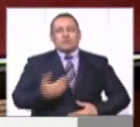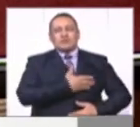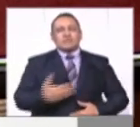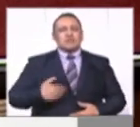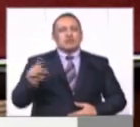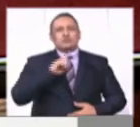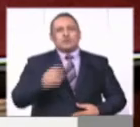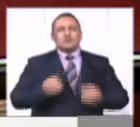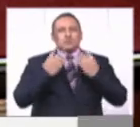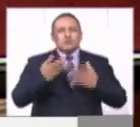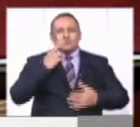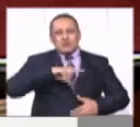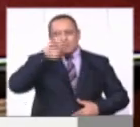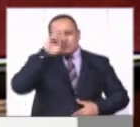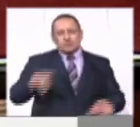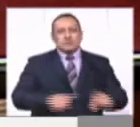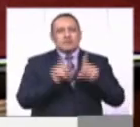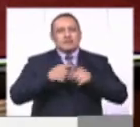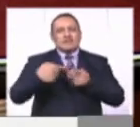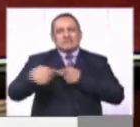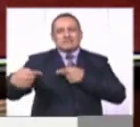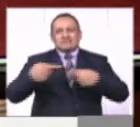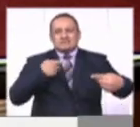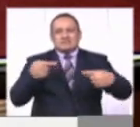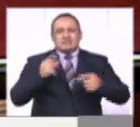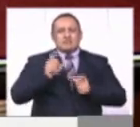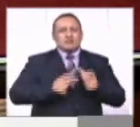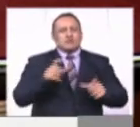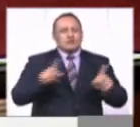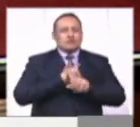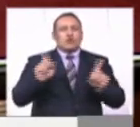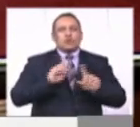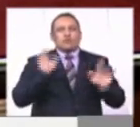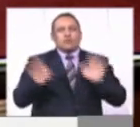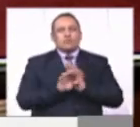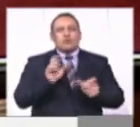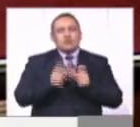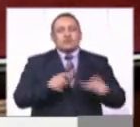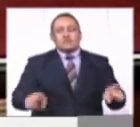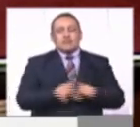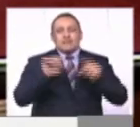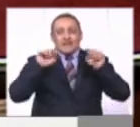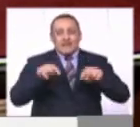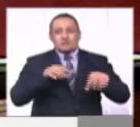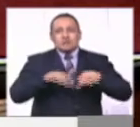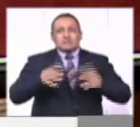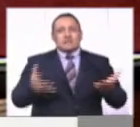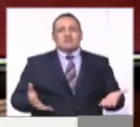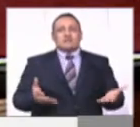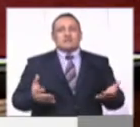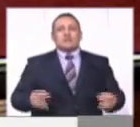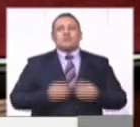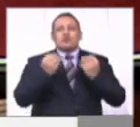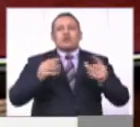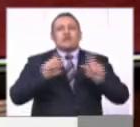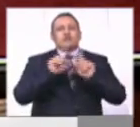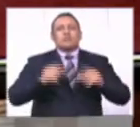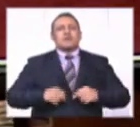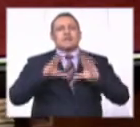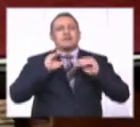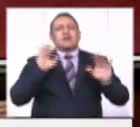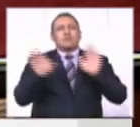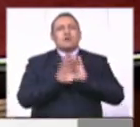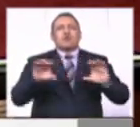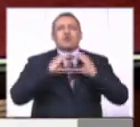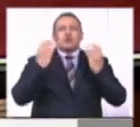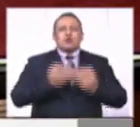bueno para una nación que se divida la gente que se divida la población Y eso hicieron porque no pueden decirnos que